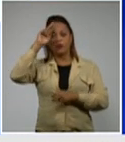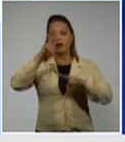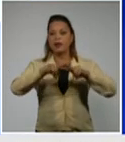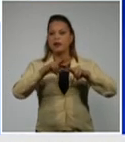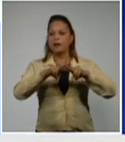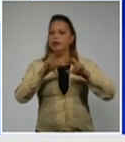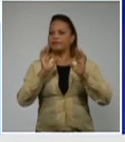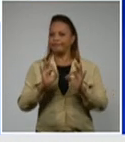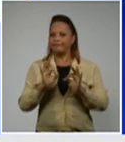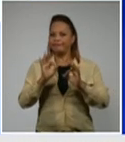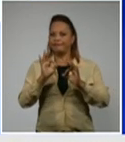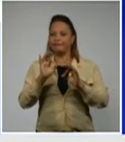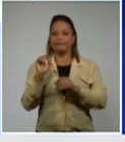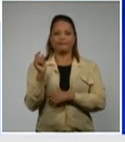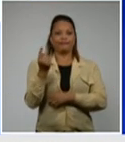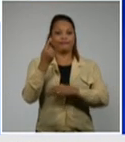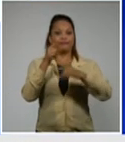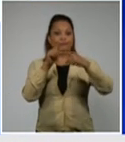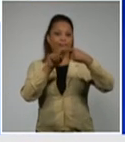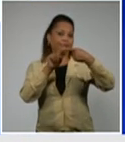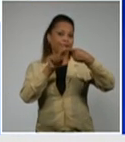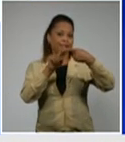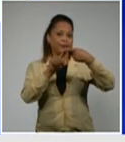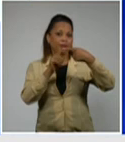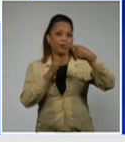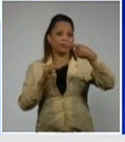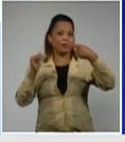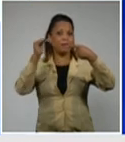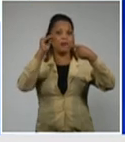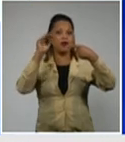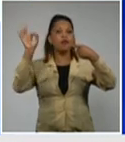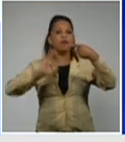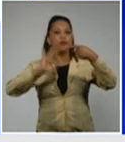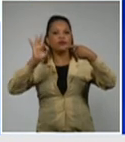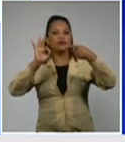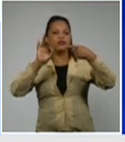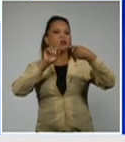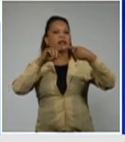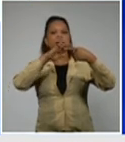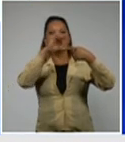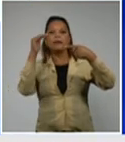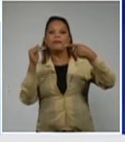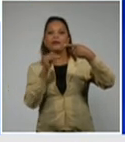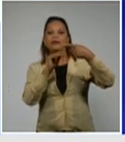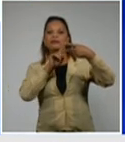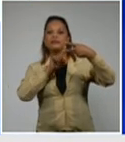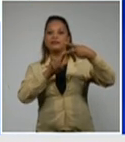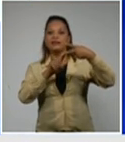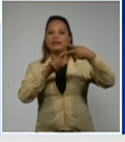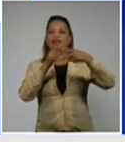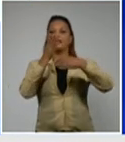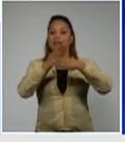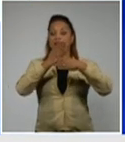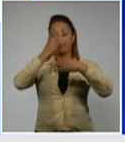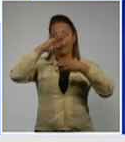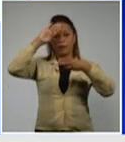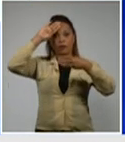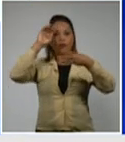siempre con el mayor %, pero le sigue, como se puede ver ahí, Santiago de